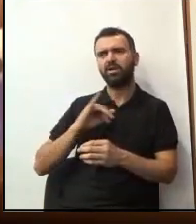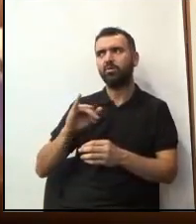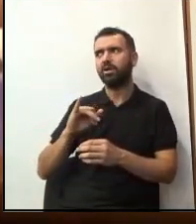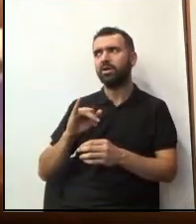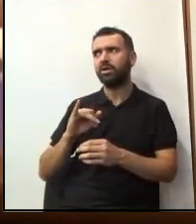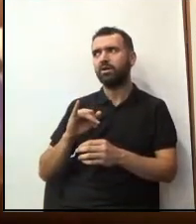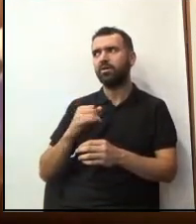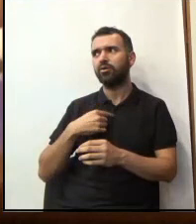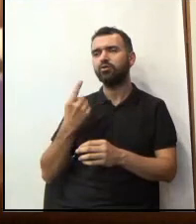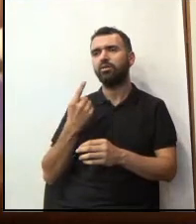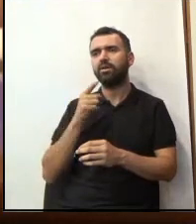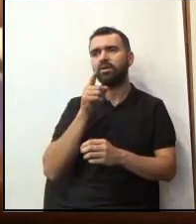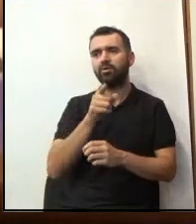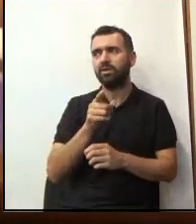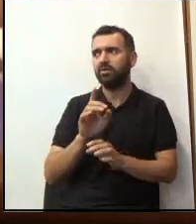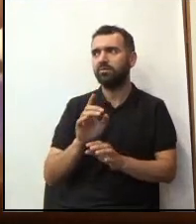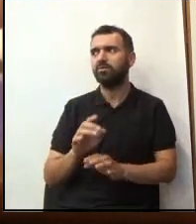No solamente contigo, yo hablo en general.